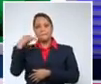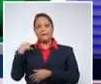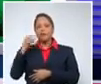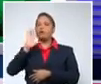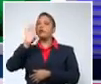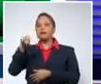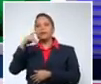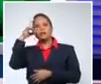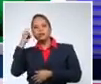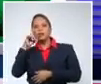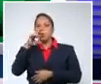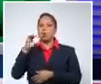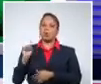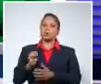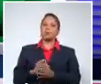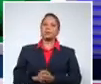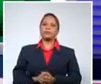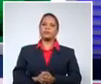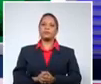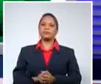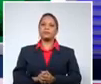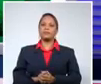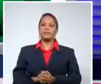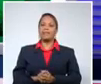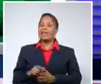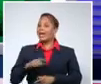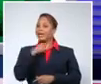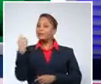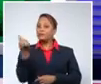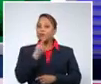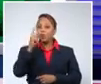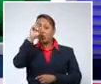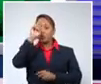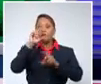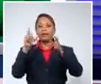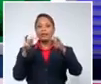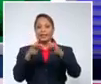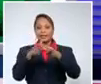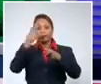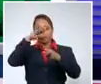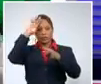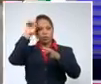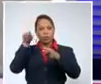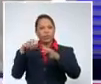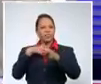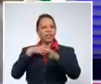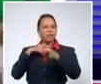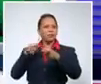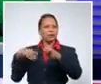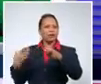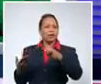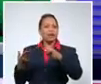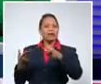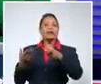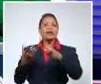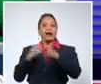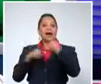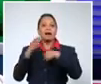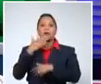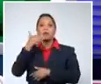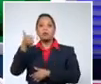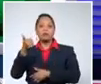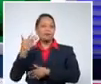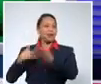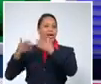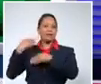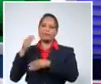tenemos en todos los policlínicos de nuestro país una ventaja que no tuvimos en otros momentos,